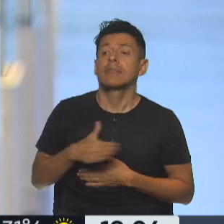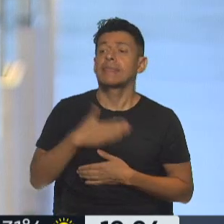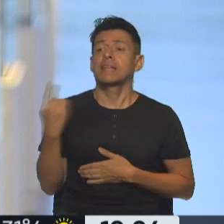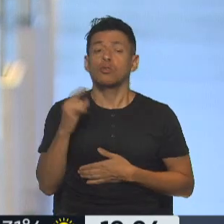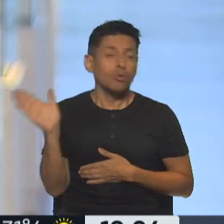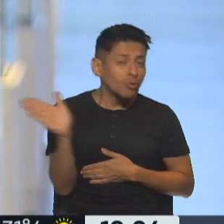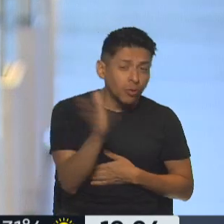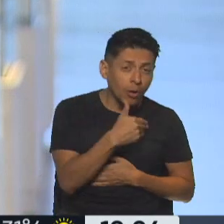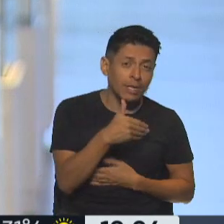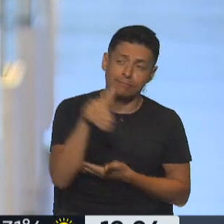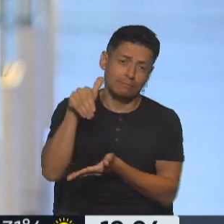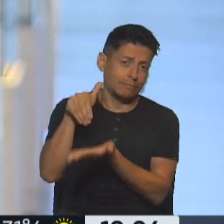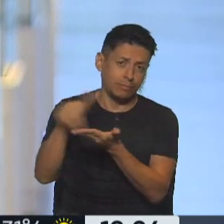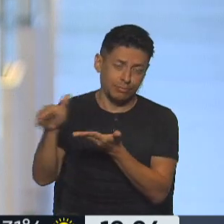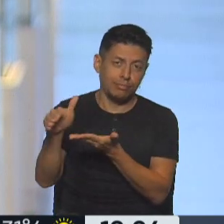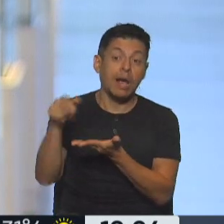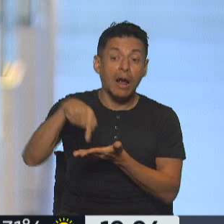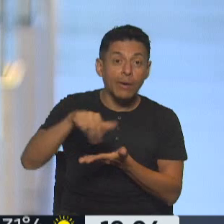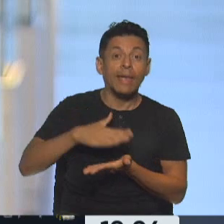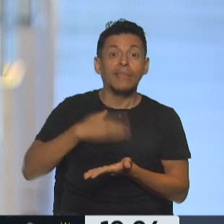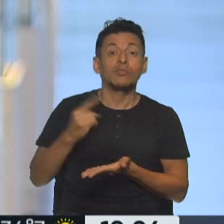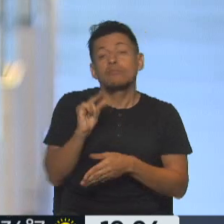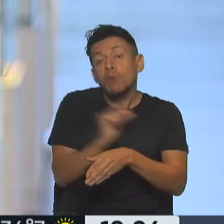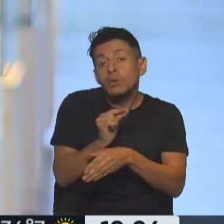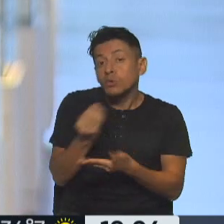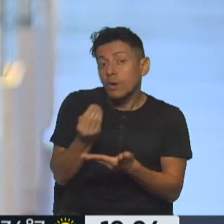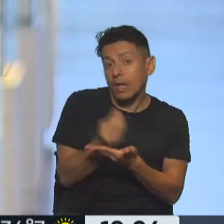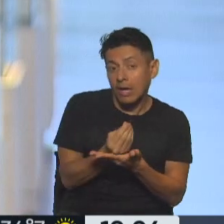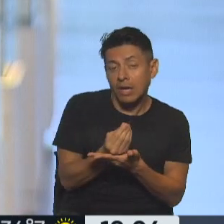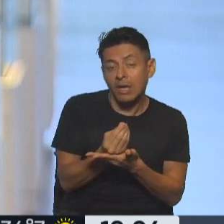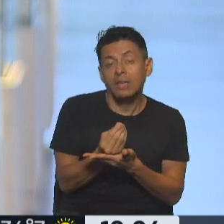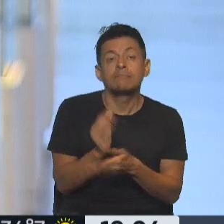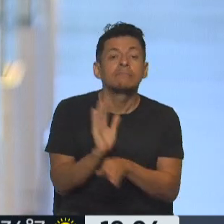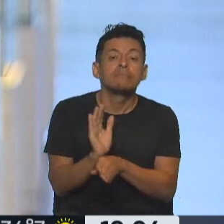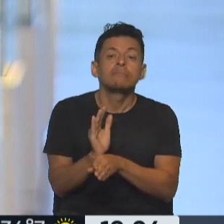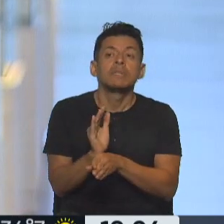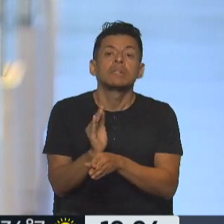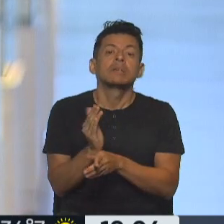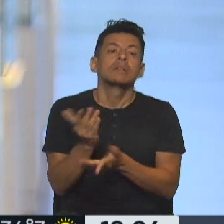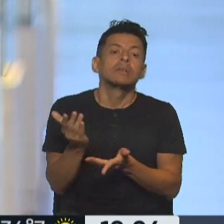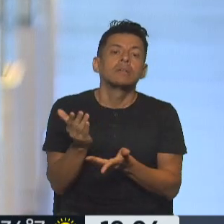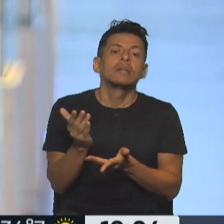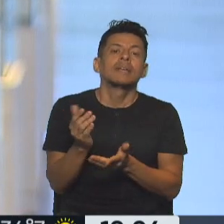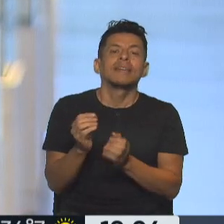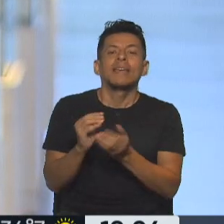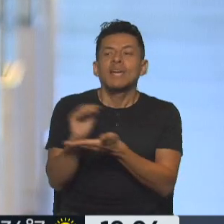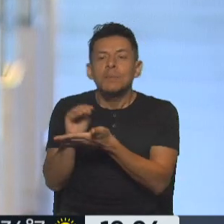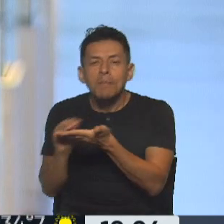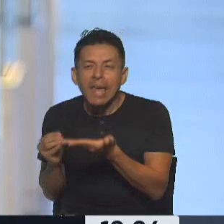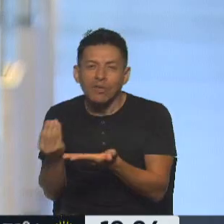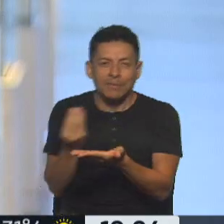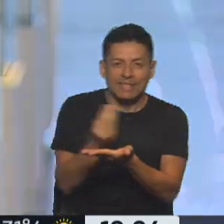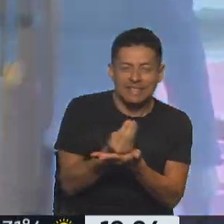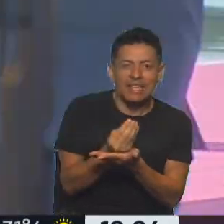dirección. Y entonces formamos una dirección provisoria que representa, por ejemplo, a los empleados, a la sociedad